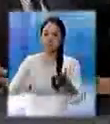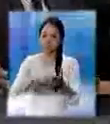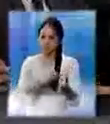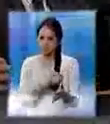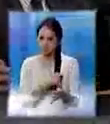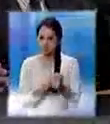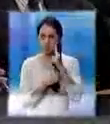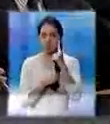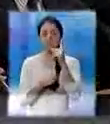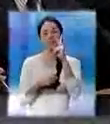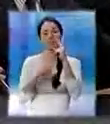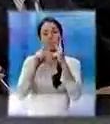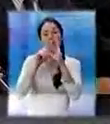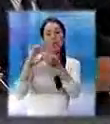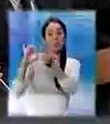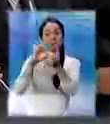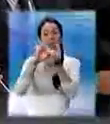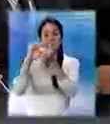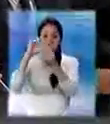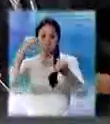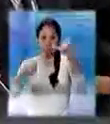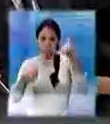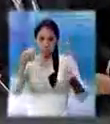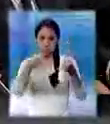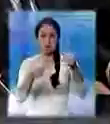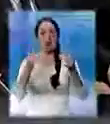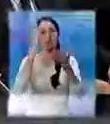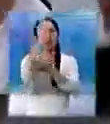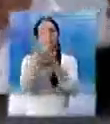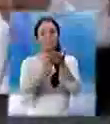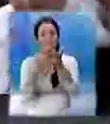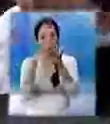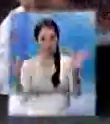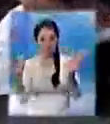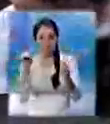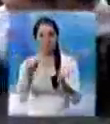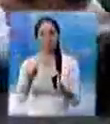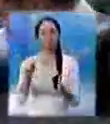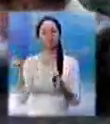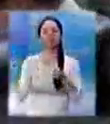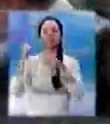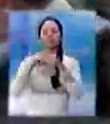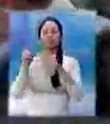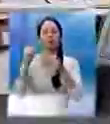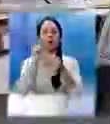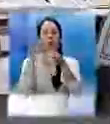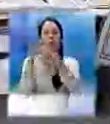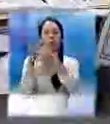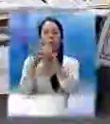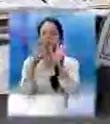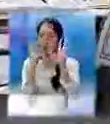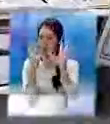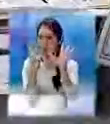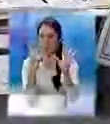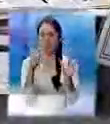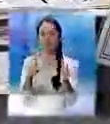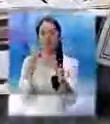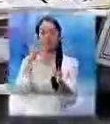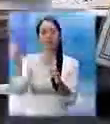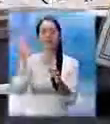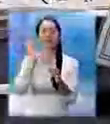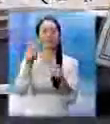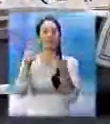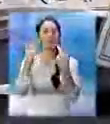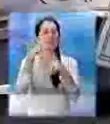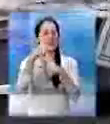los 5 años de gestión, el organismo judicial se dividió en 2 grupos. Él perteneció al grupo de los 7. Los seleccionados tienen que tener